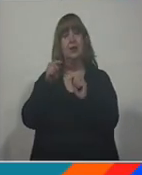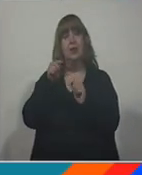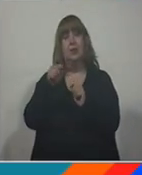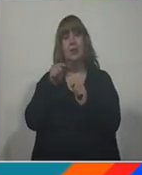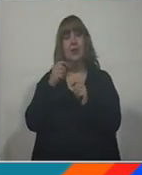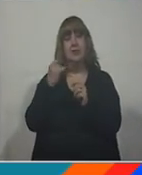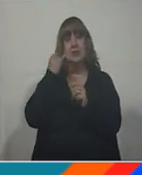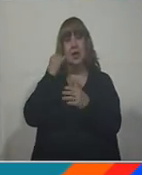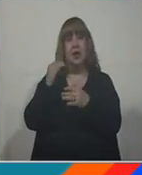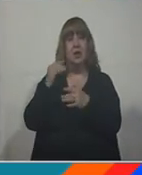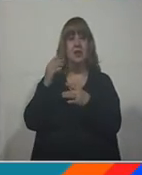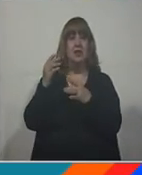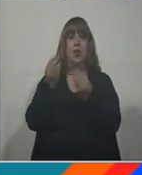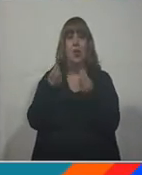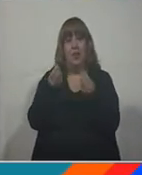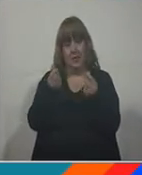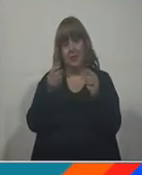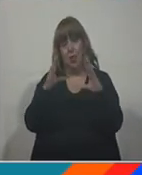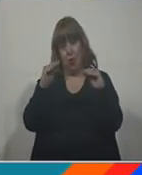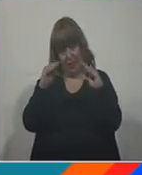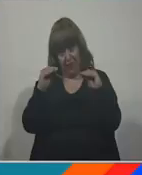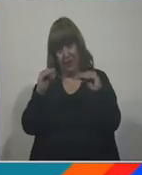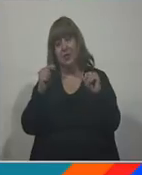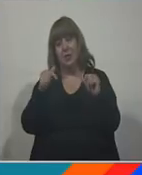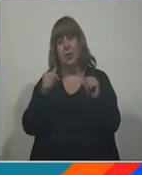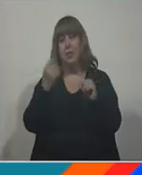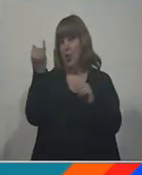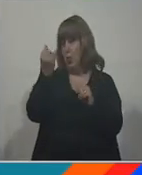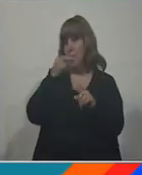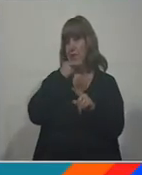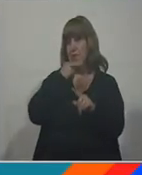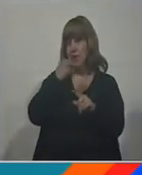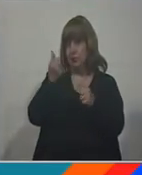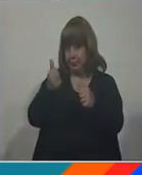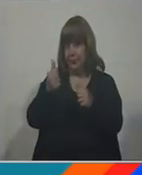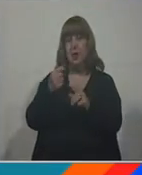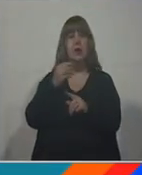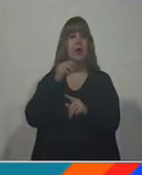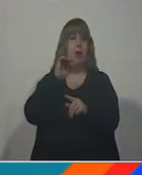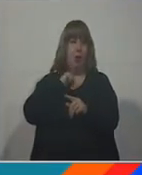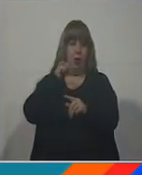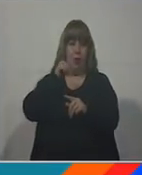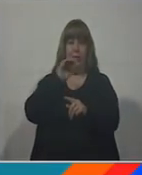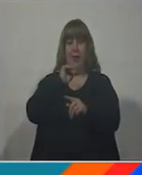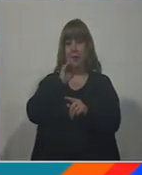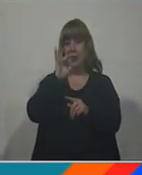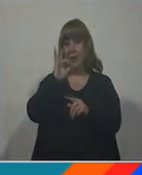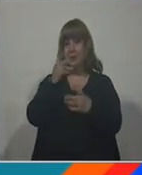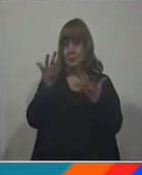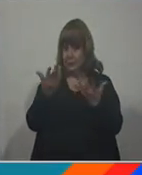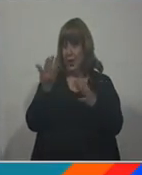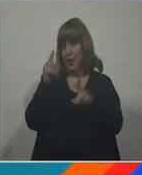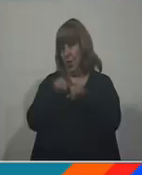relación temperatura y humedad. Tiempo bueno para jueves y viernes, no tanto para hoy y para mañana, donde, como esperábamos ayer,